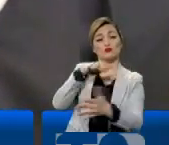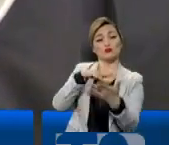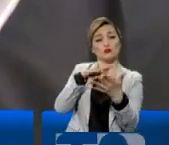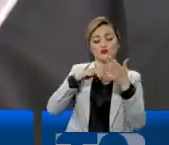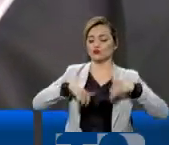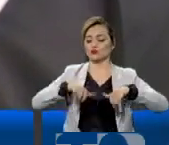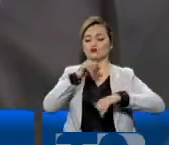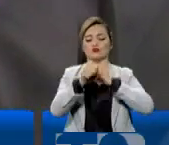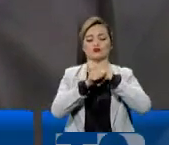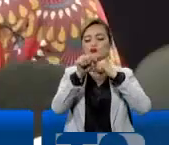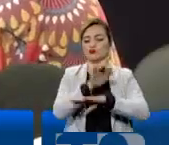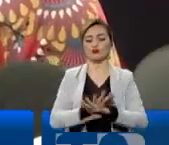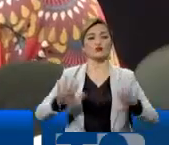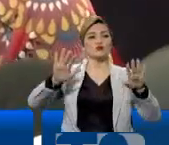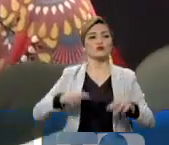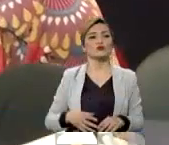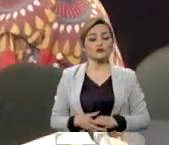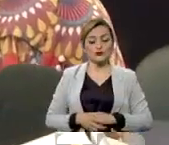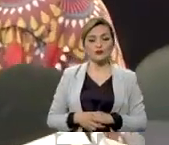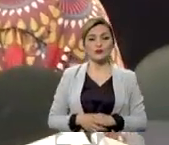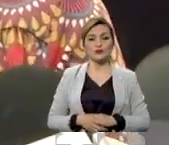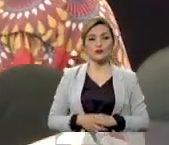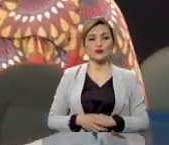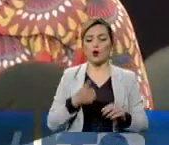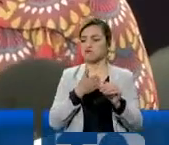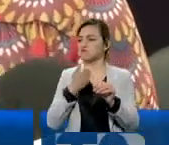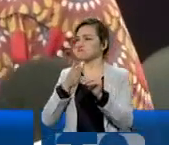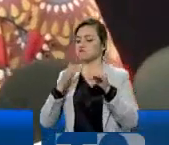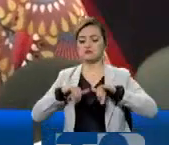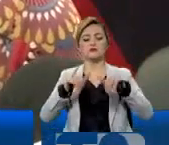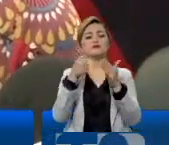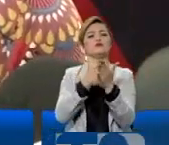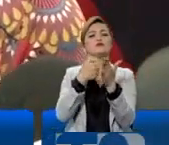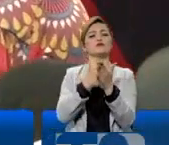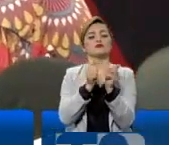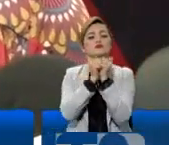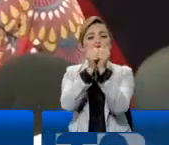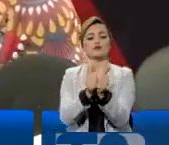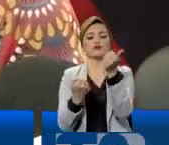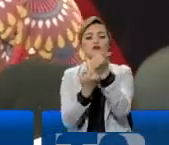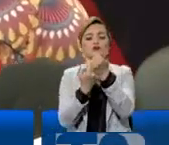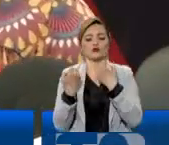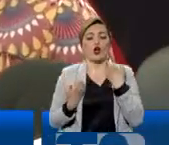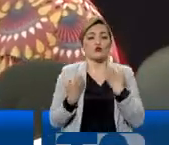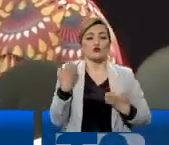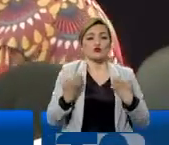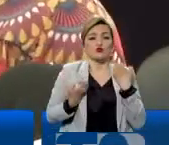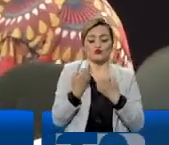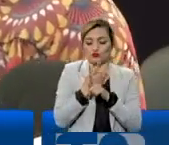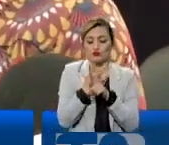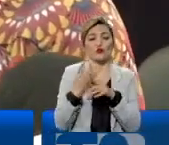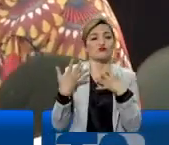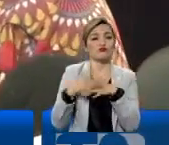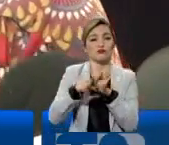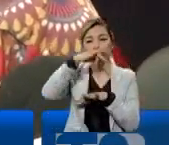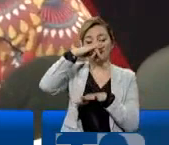educativo y terminen el año lectivo. Seguimos adelante con nuestros objetivos de acompañar y brindar apoyo emocional con protección integral a